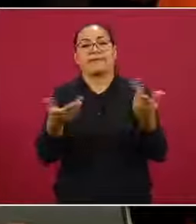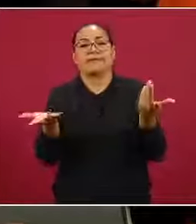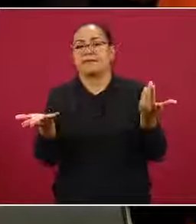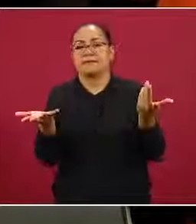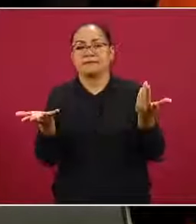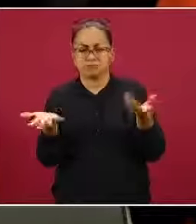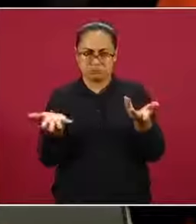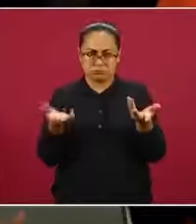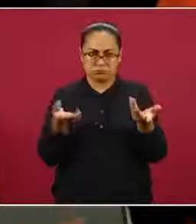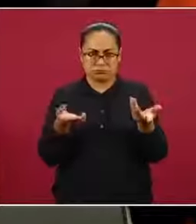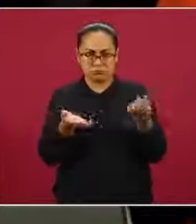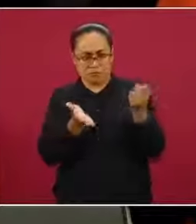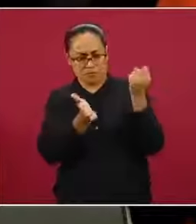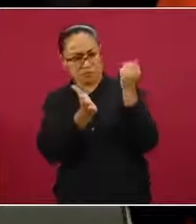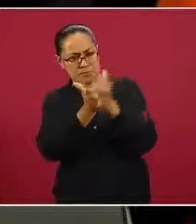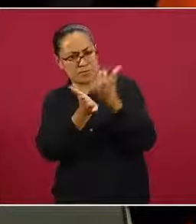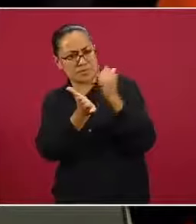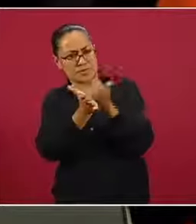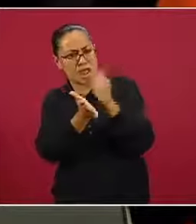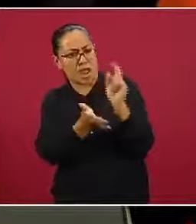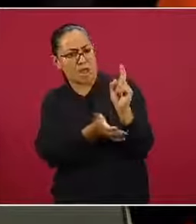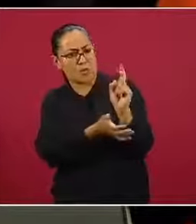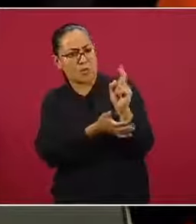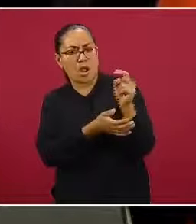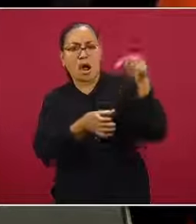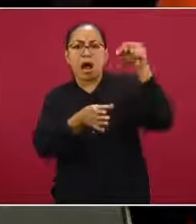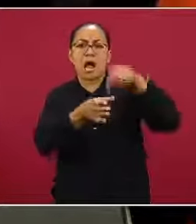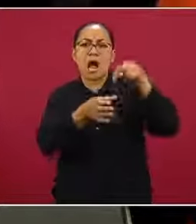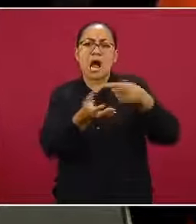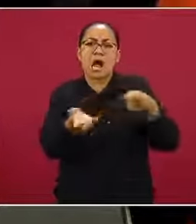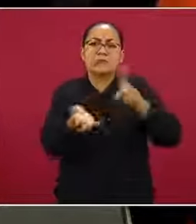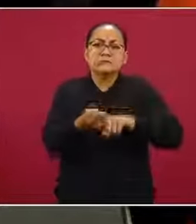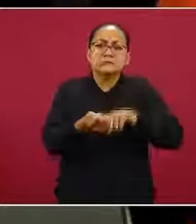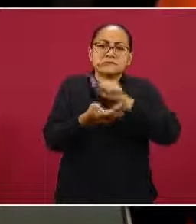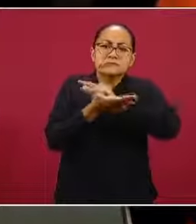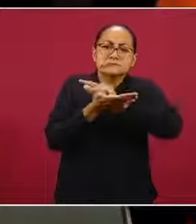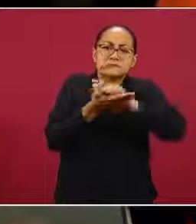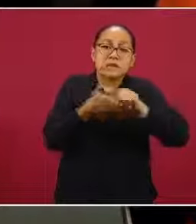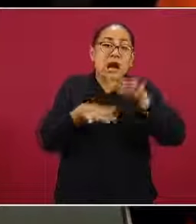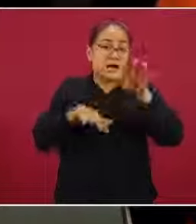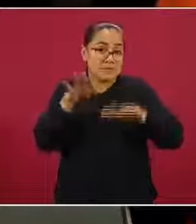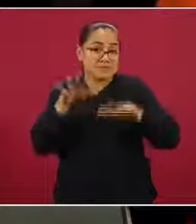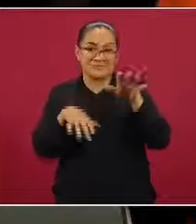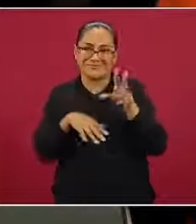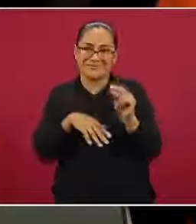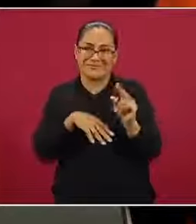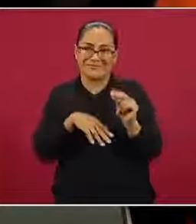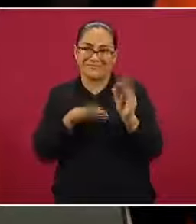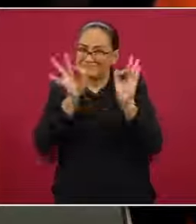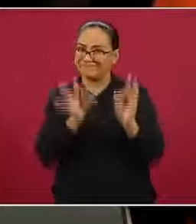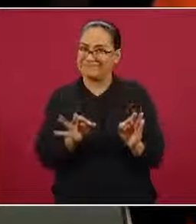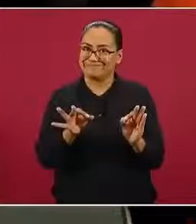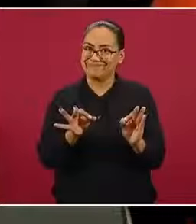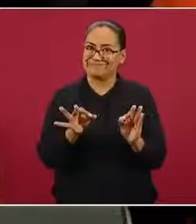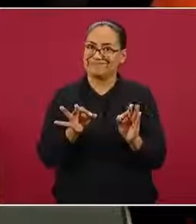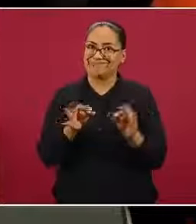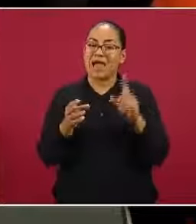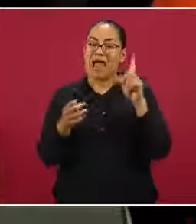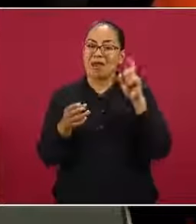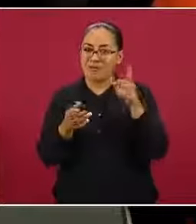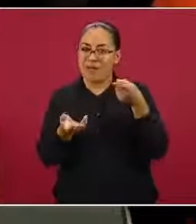que dicen que están purificada el agua no contienen los elementos necesarios como los minerales, y si son aguas que